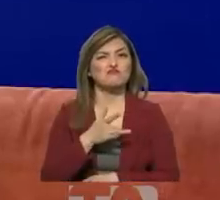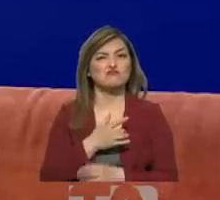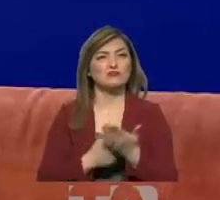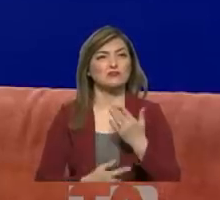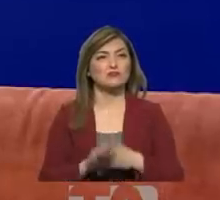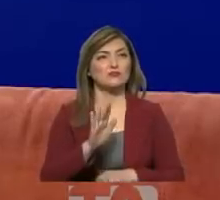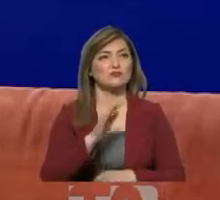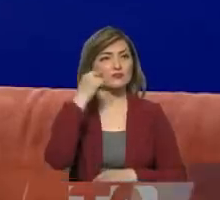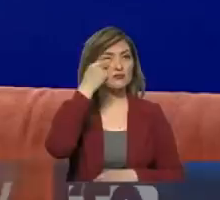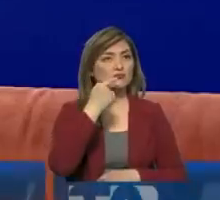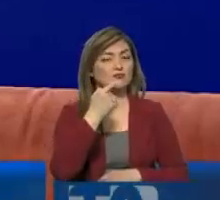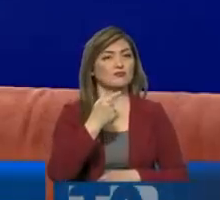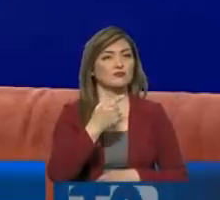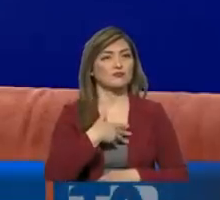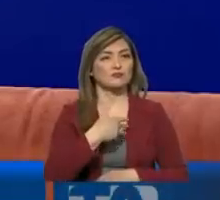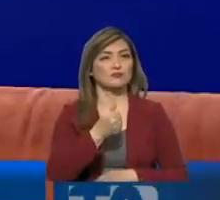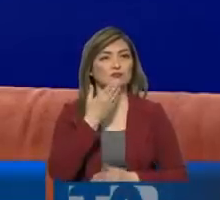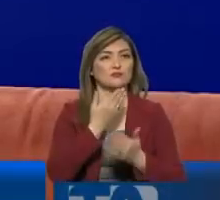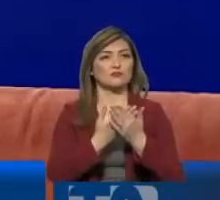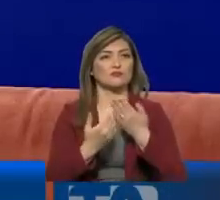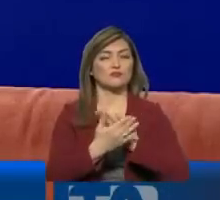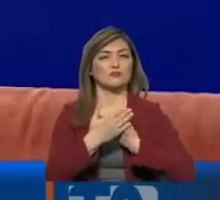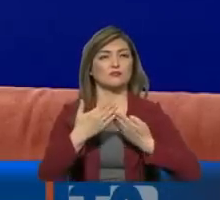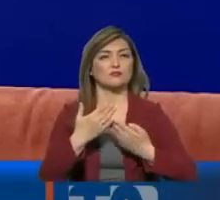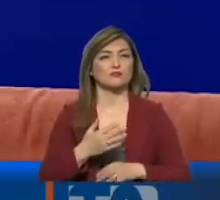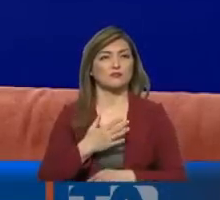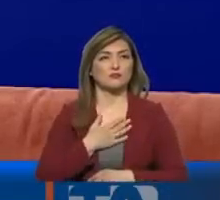Isa? Muchísimas gracias por la invitación. Bueno,